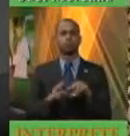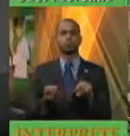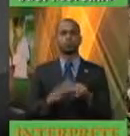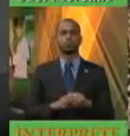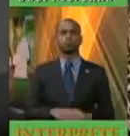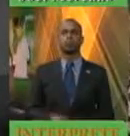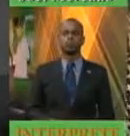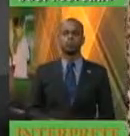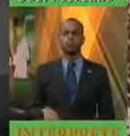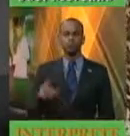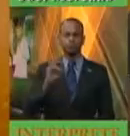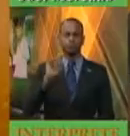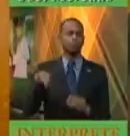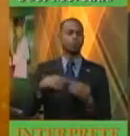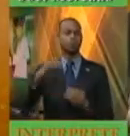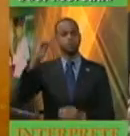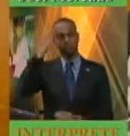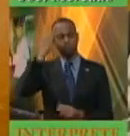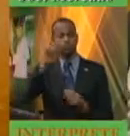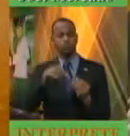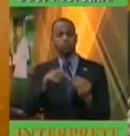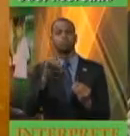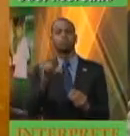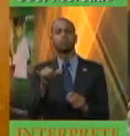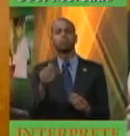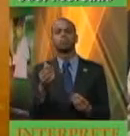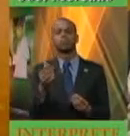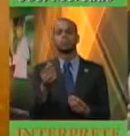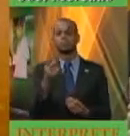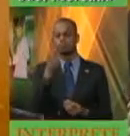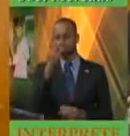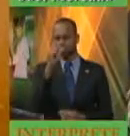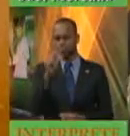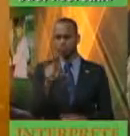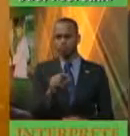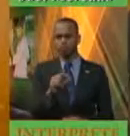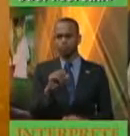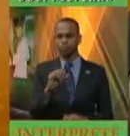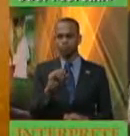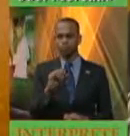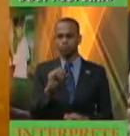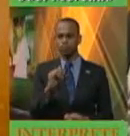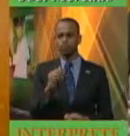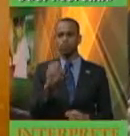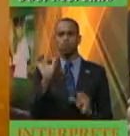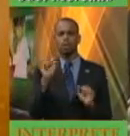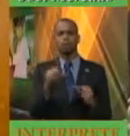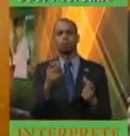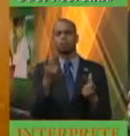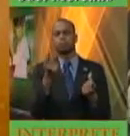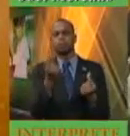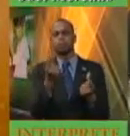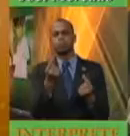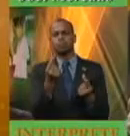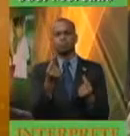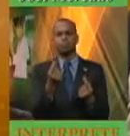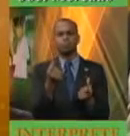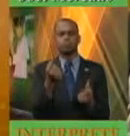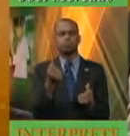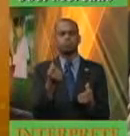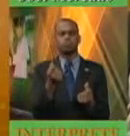en cuanto a la toma de conciencia sobre esto, Guillermo, ¿cómo podríamos evaluar lo que